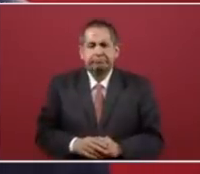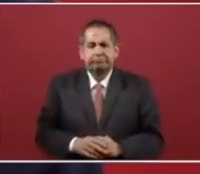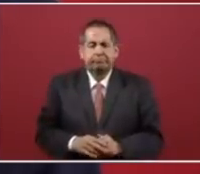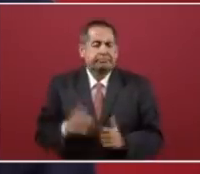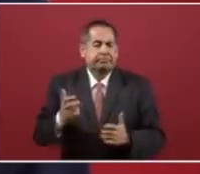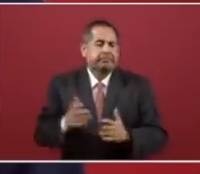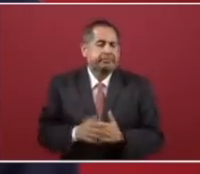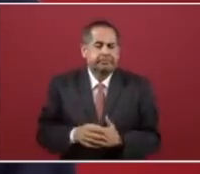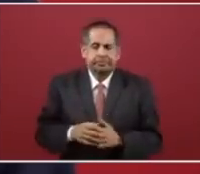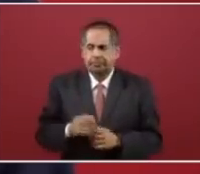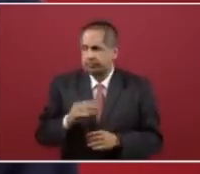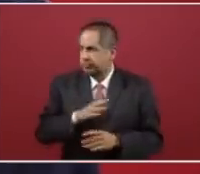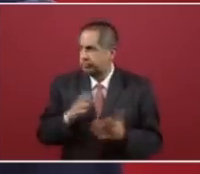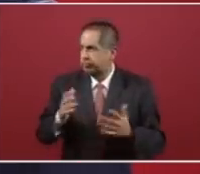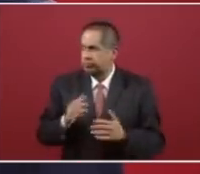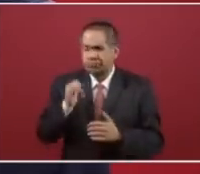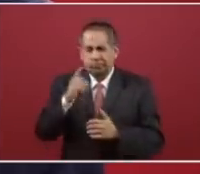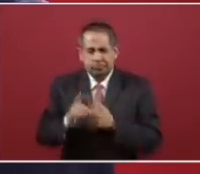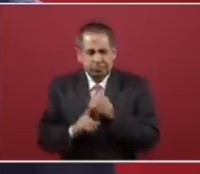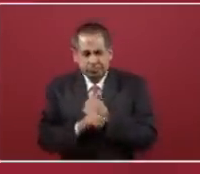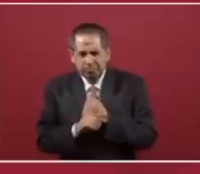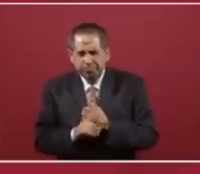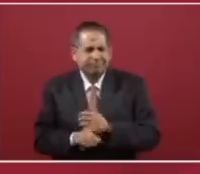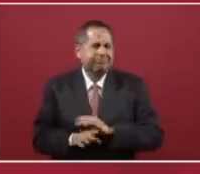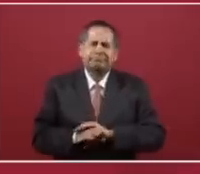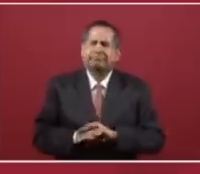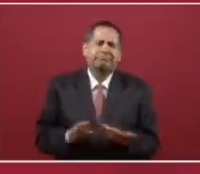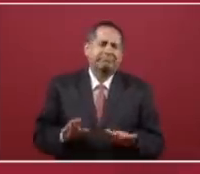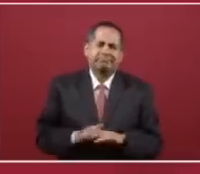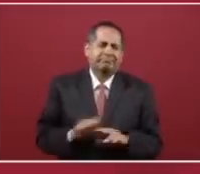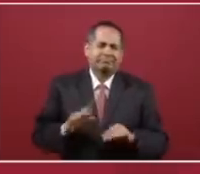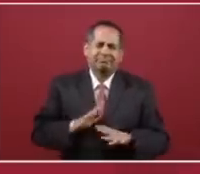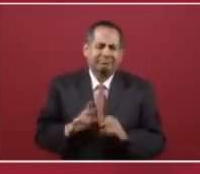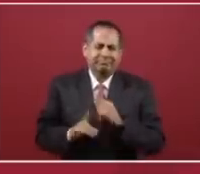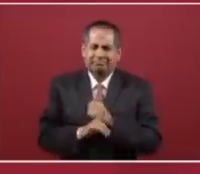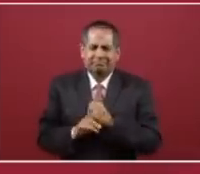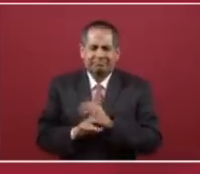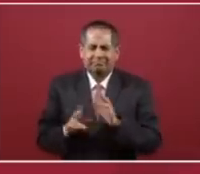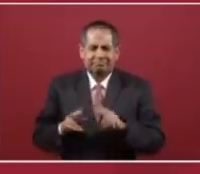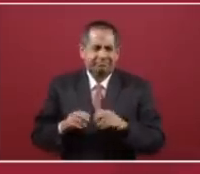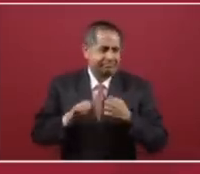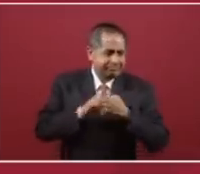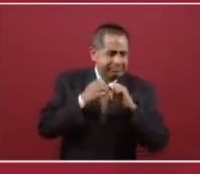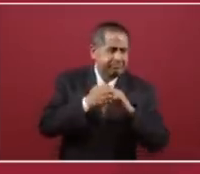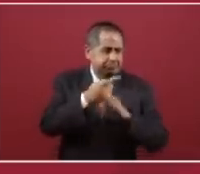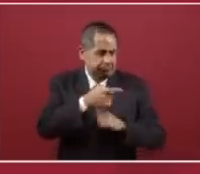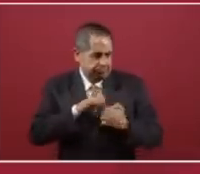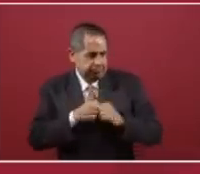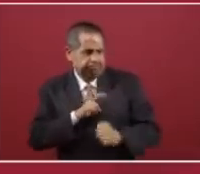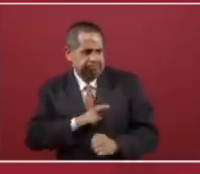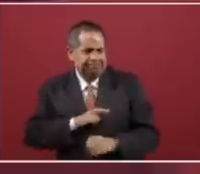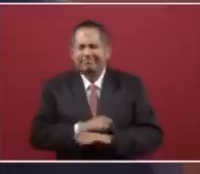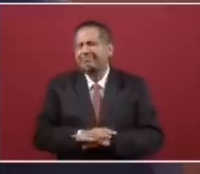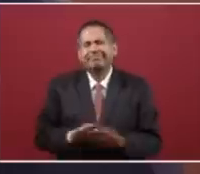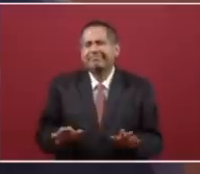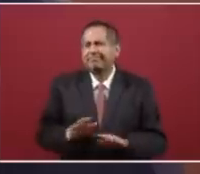y no hay ningún problema no tenemos nosotros los enemigos ni queremos tenerlos